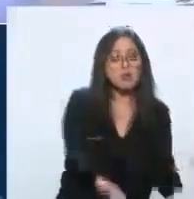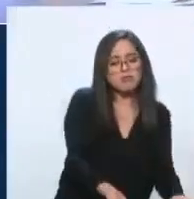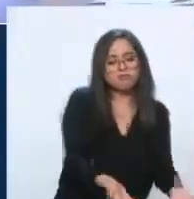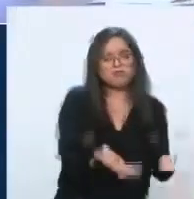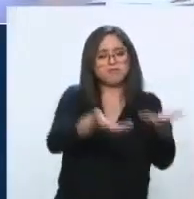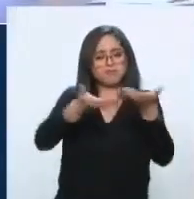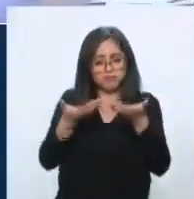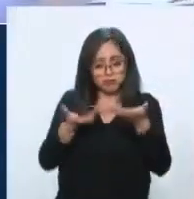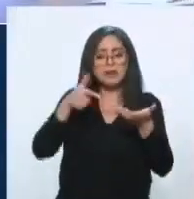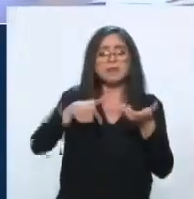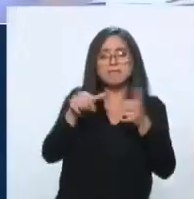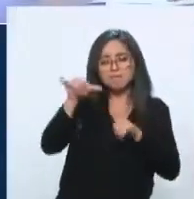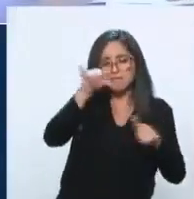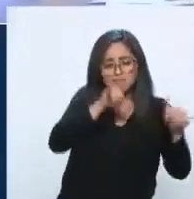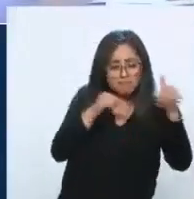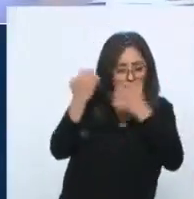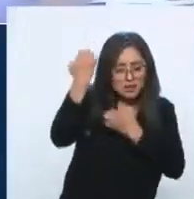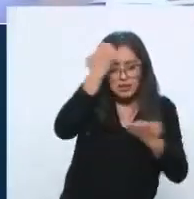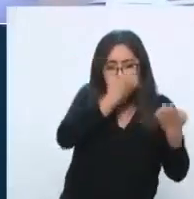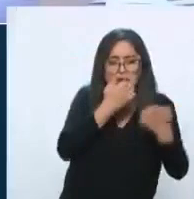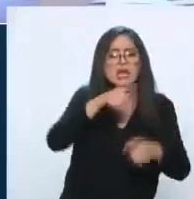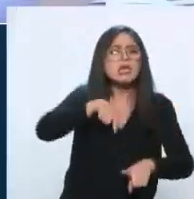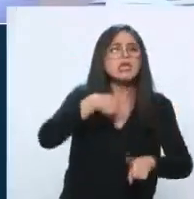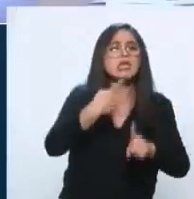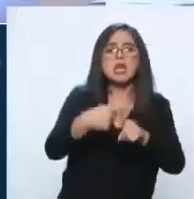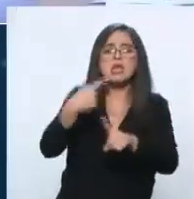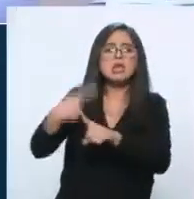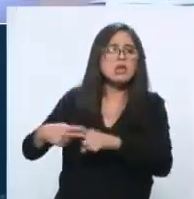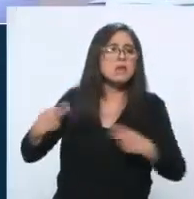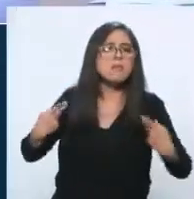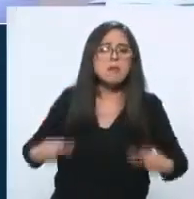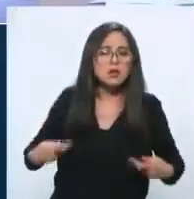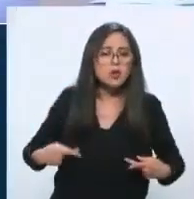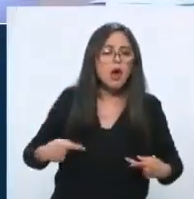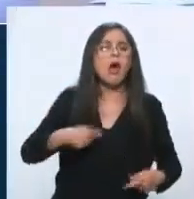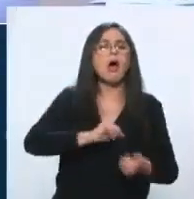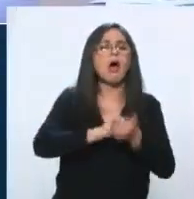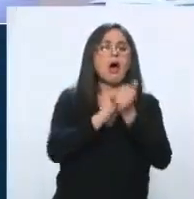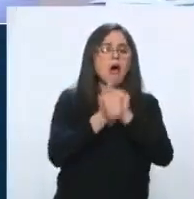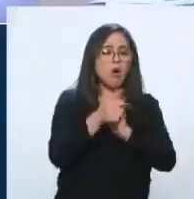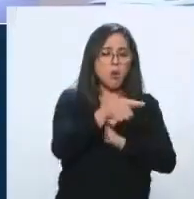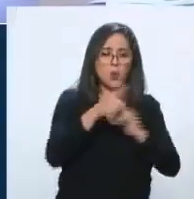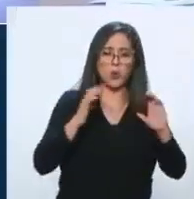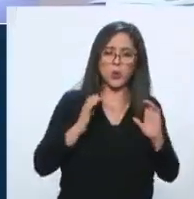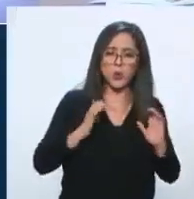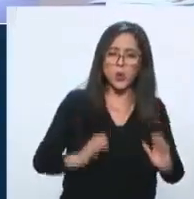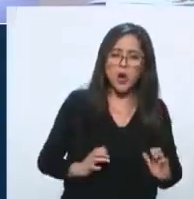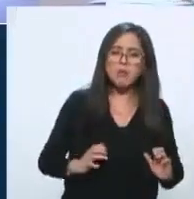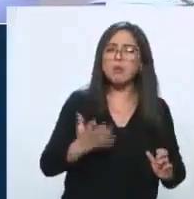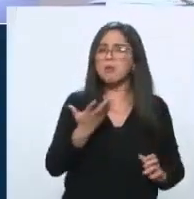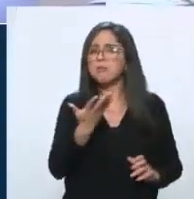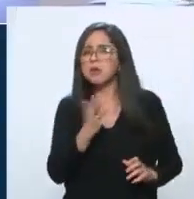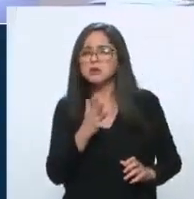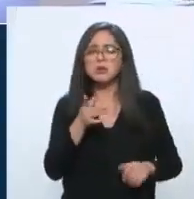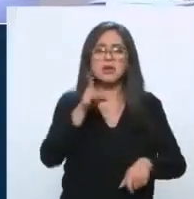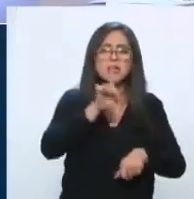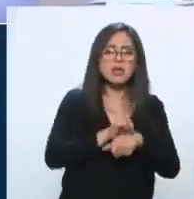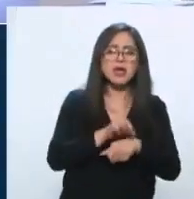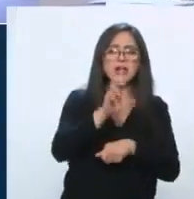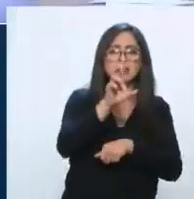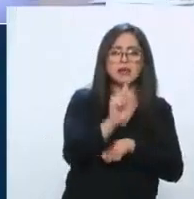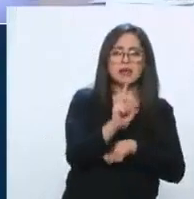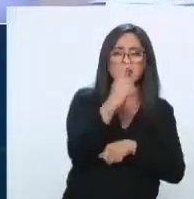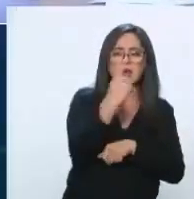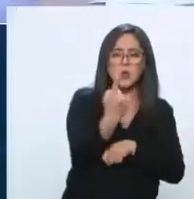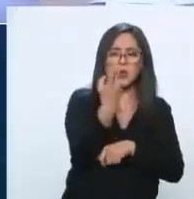mostramos el día de hoy corresponde a los cuerpos que se han encontrado a partir del 31